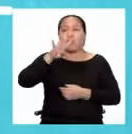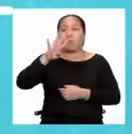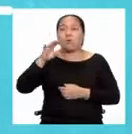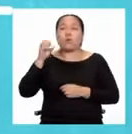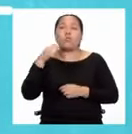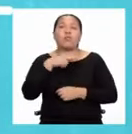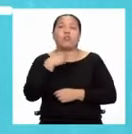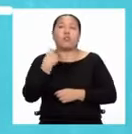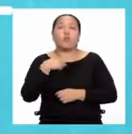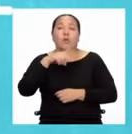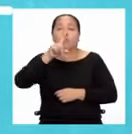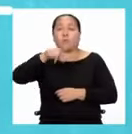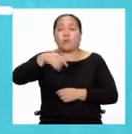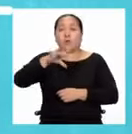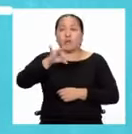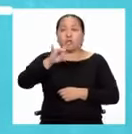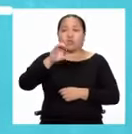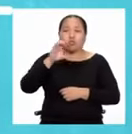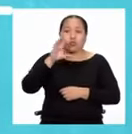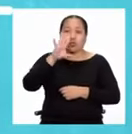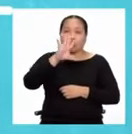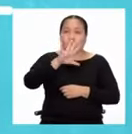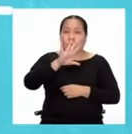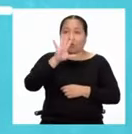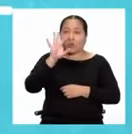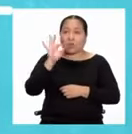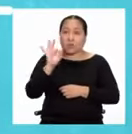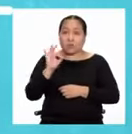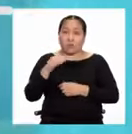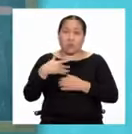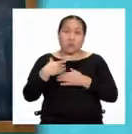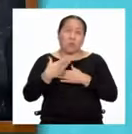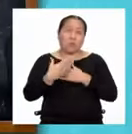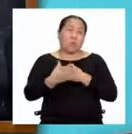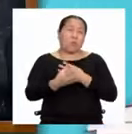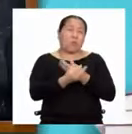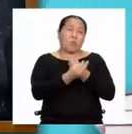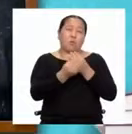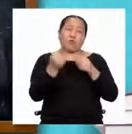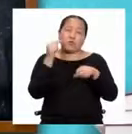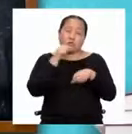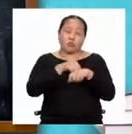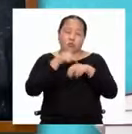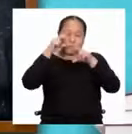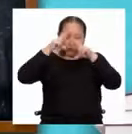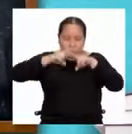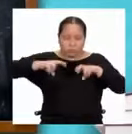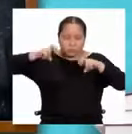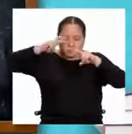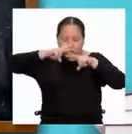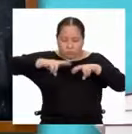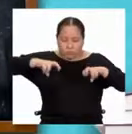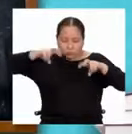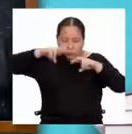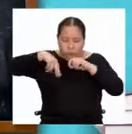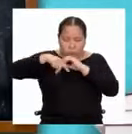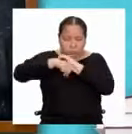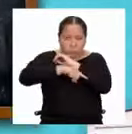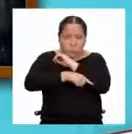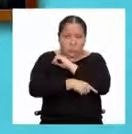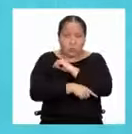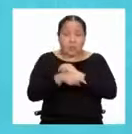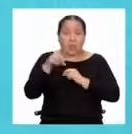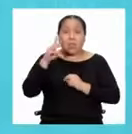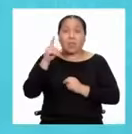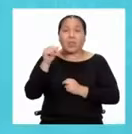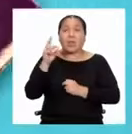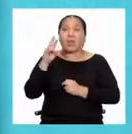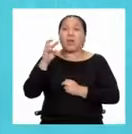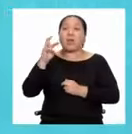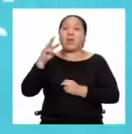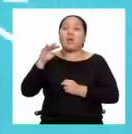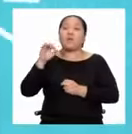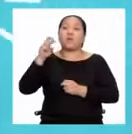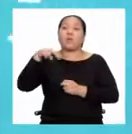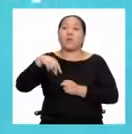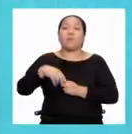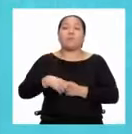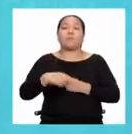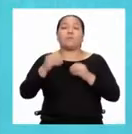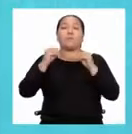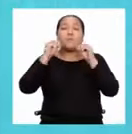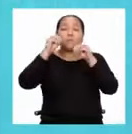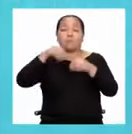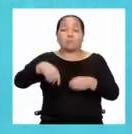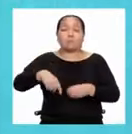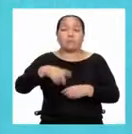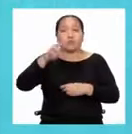de 1859, después de años de investigación científica profunda, Darwin publicó una explicación detallada